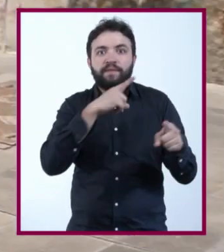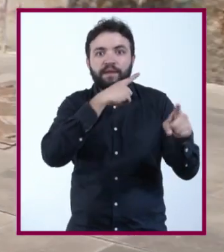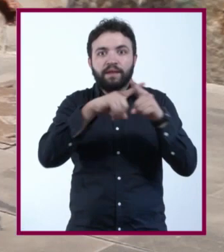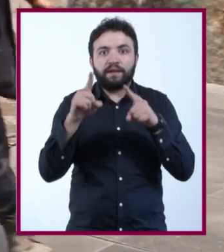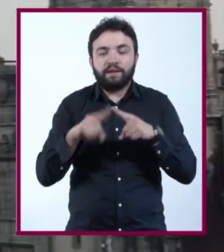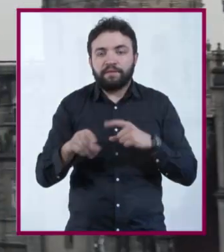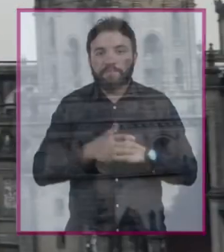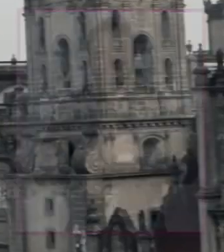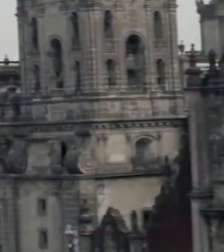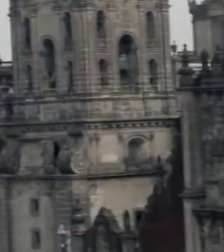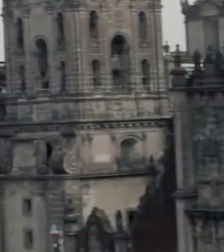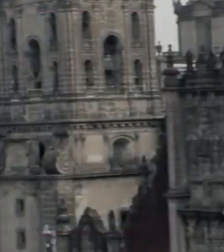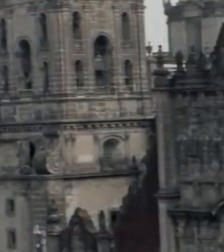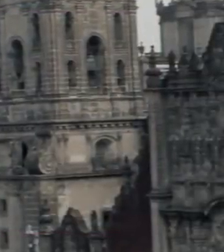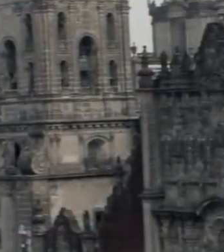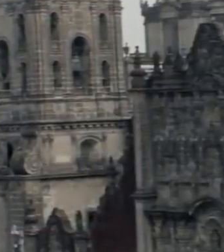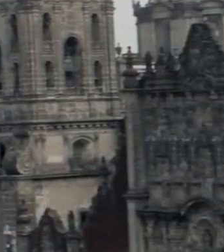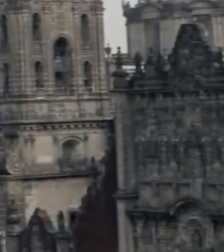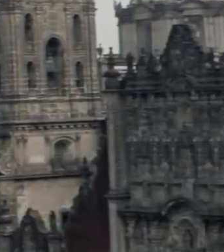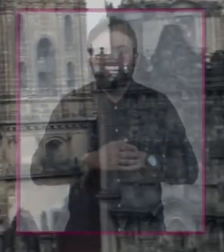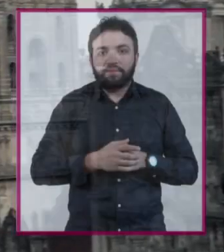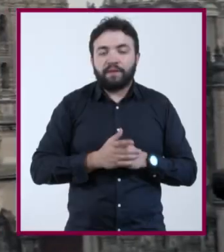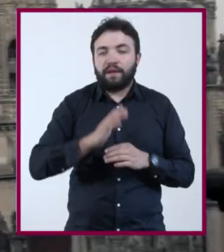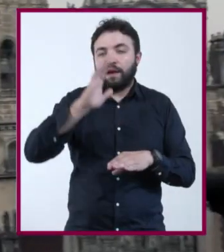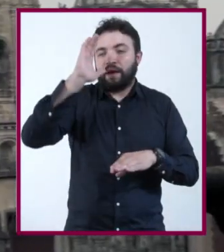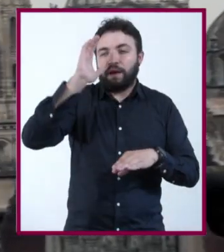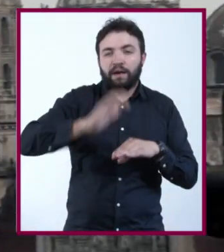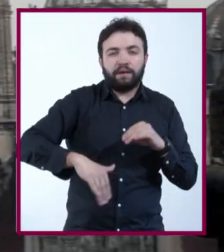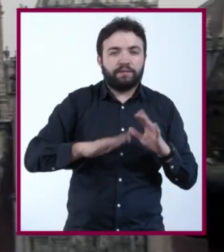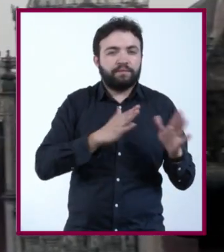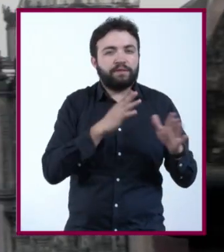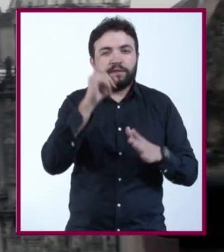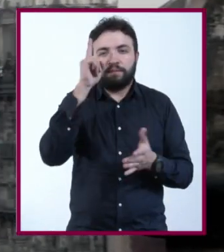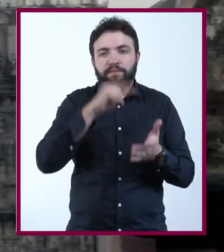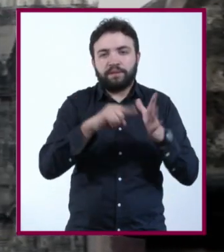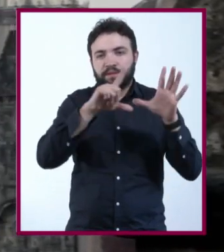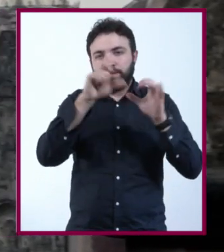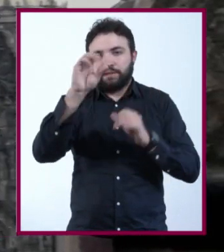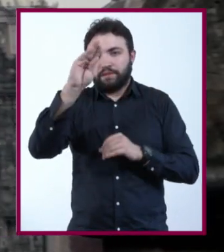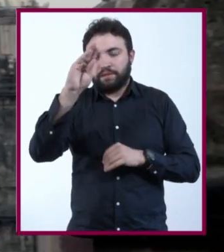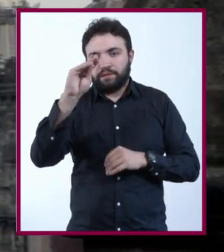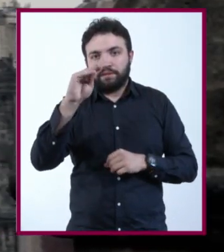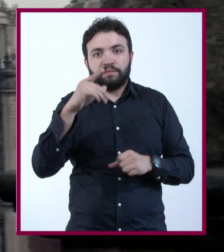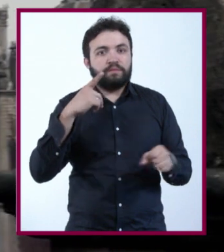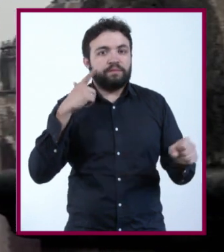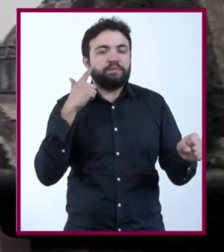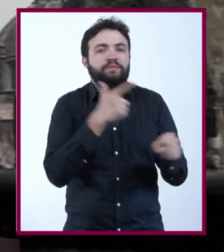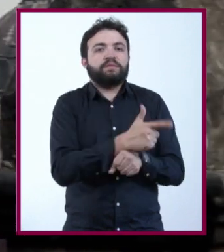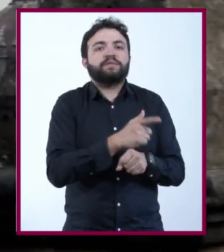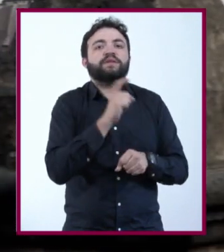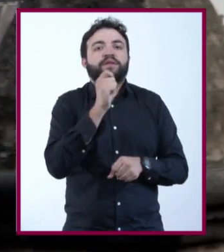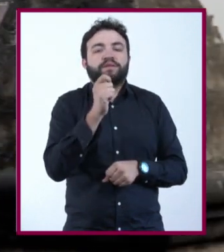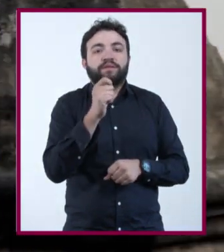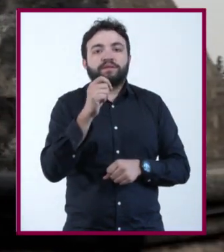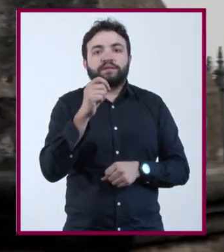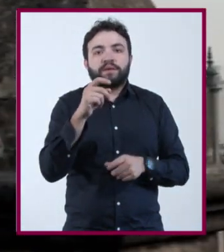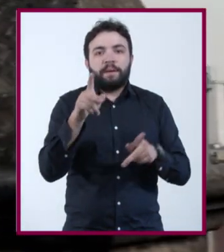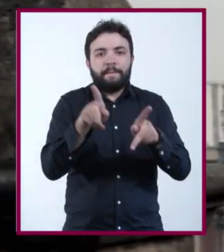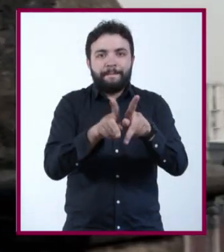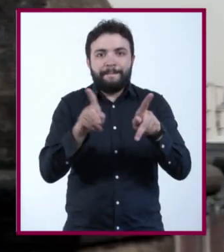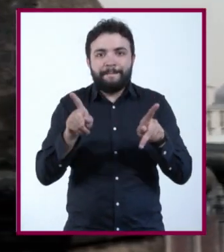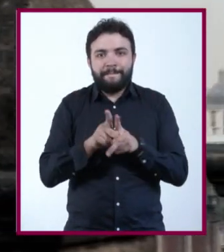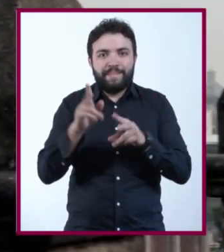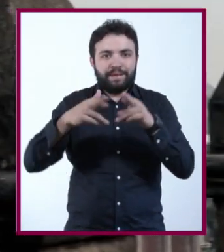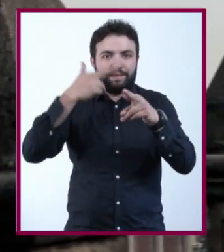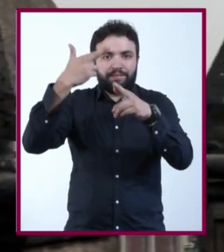etapas culturales. A finales de 1790 descubren aquí en el entorno de